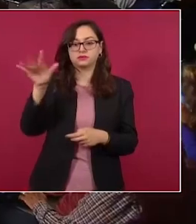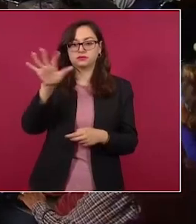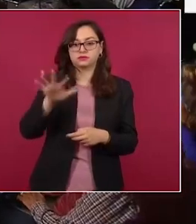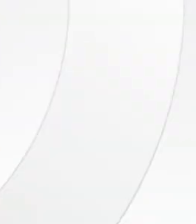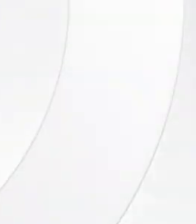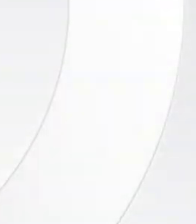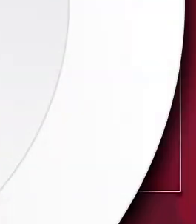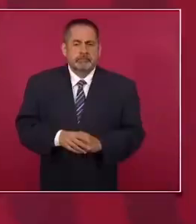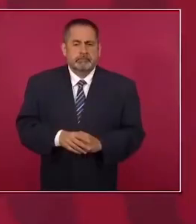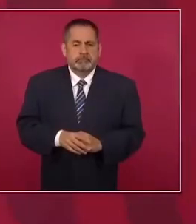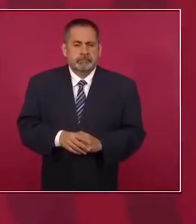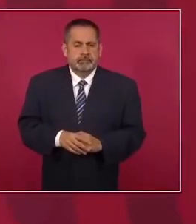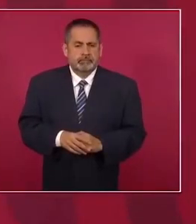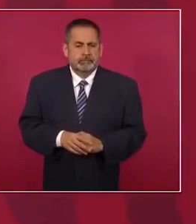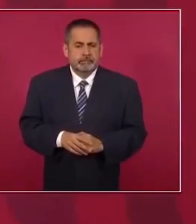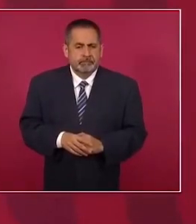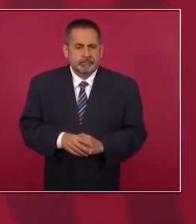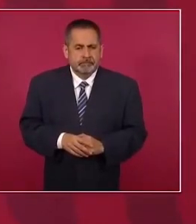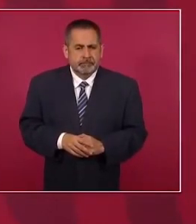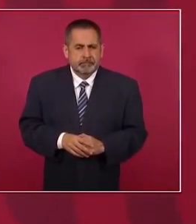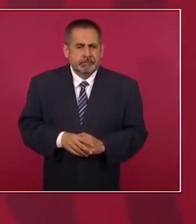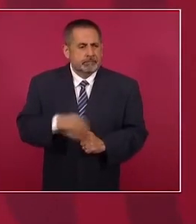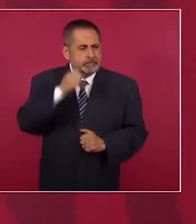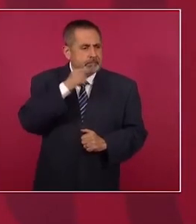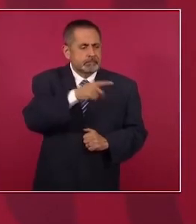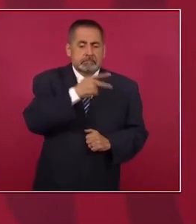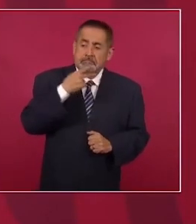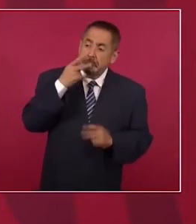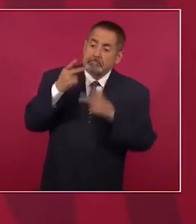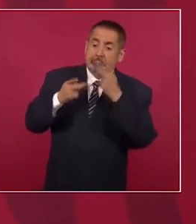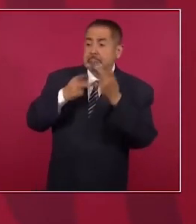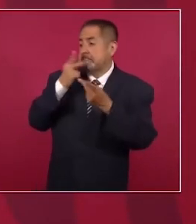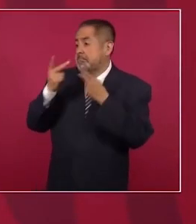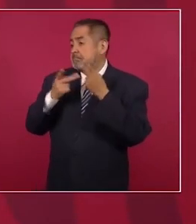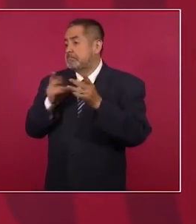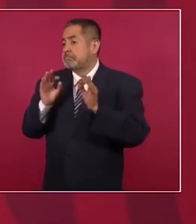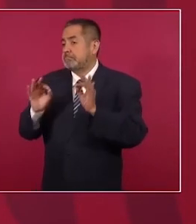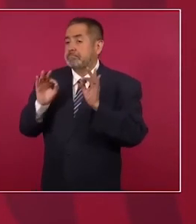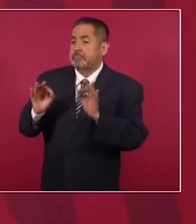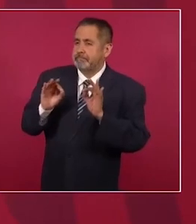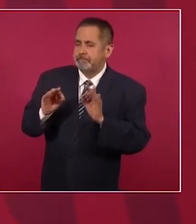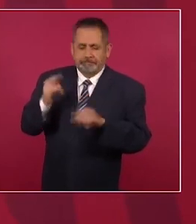una obra. Siempre es el doble discurso, ¿no?